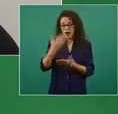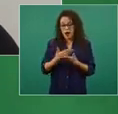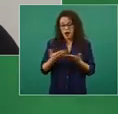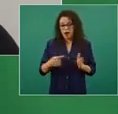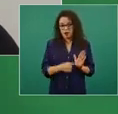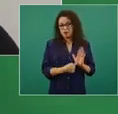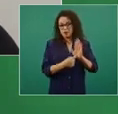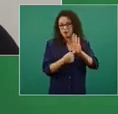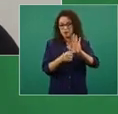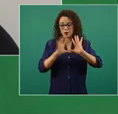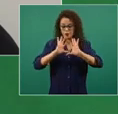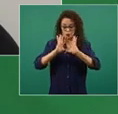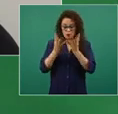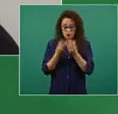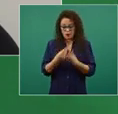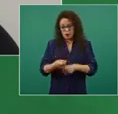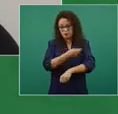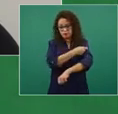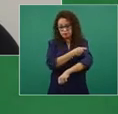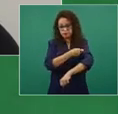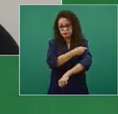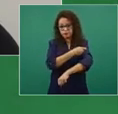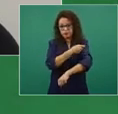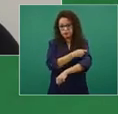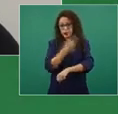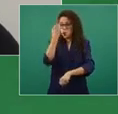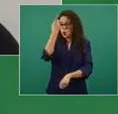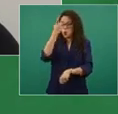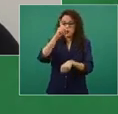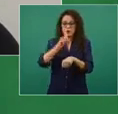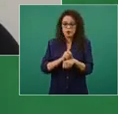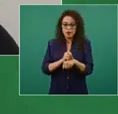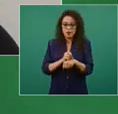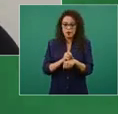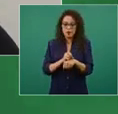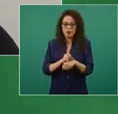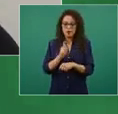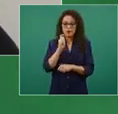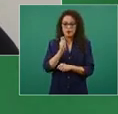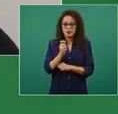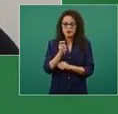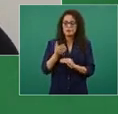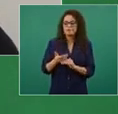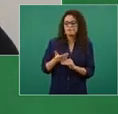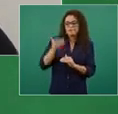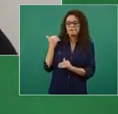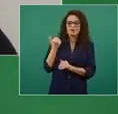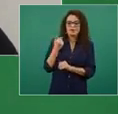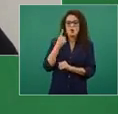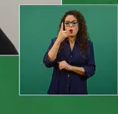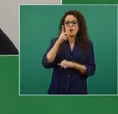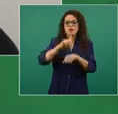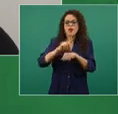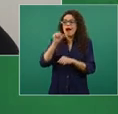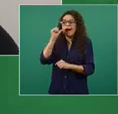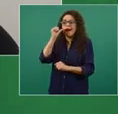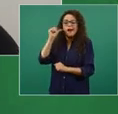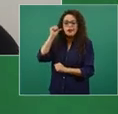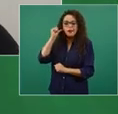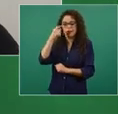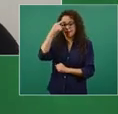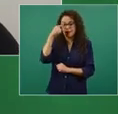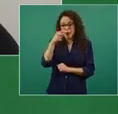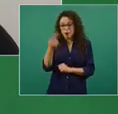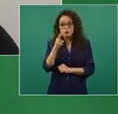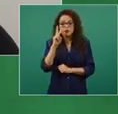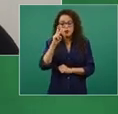la cantidad total de dosis aplicadas para un día en el corte del día anterior, para que ustedes día con día puedan ver cuál fue